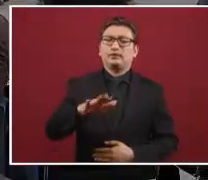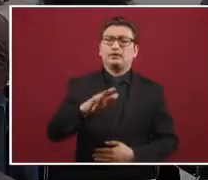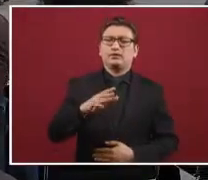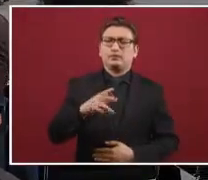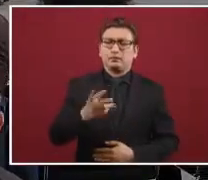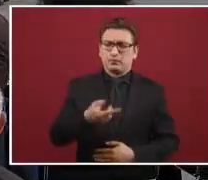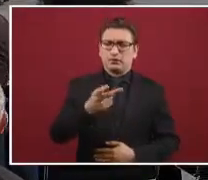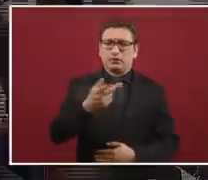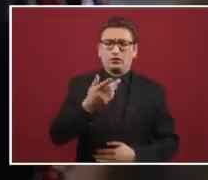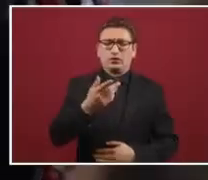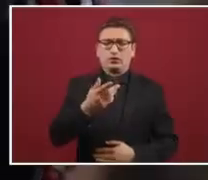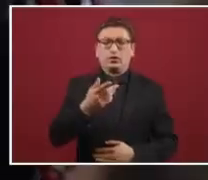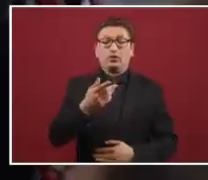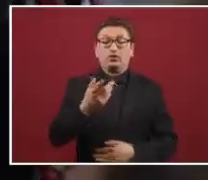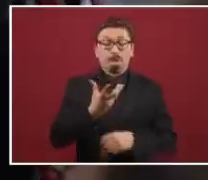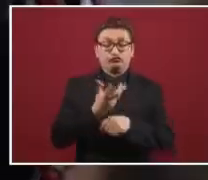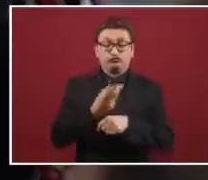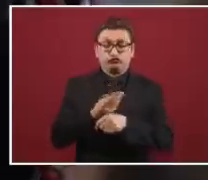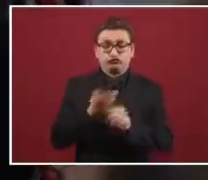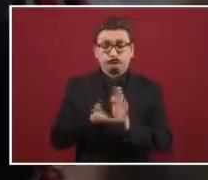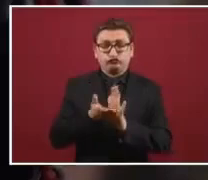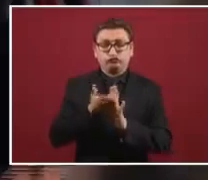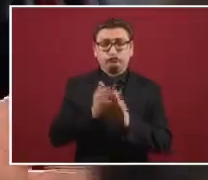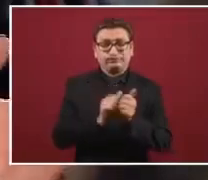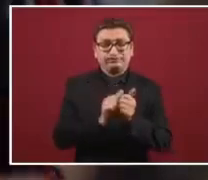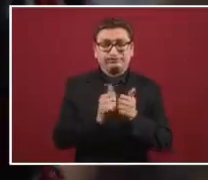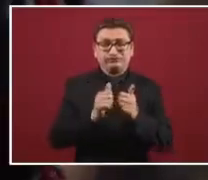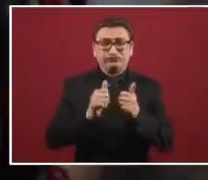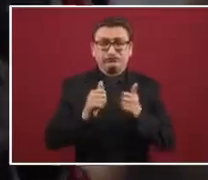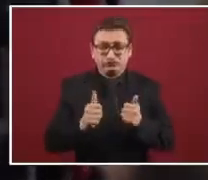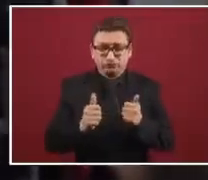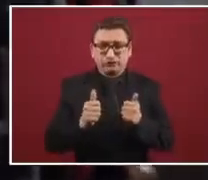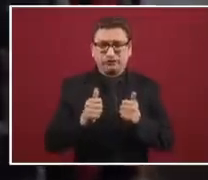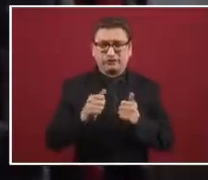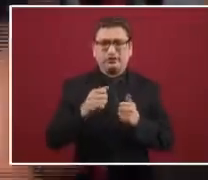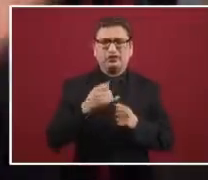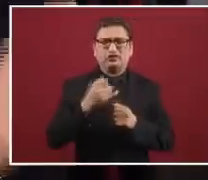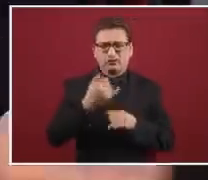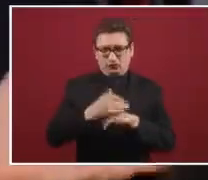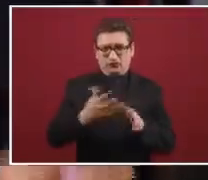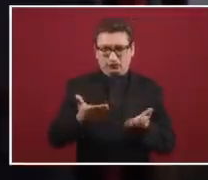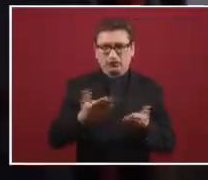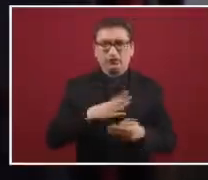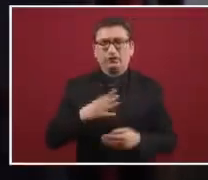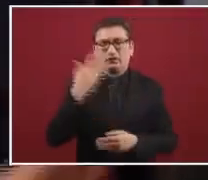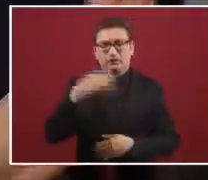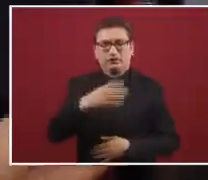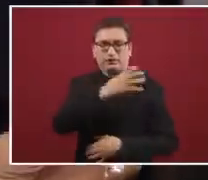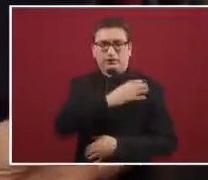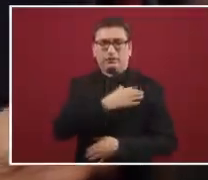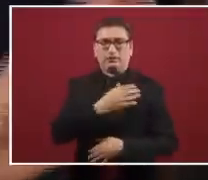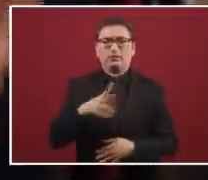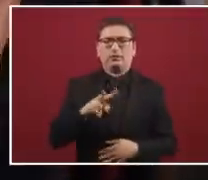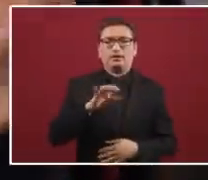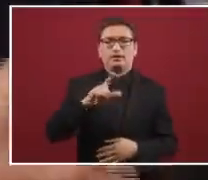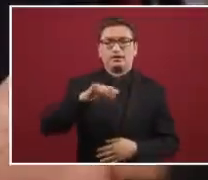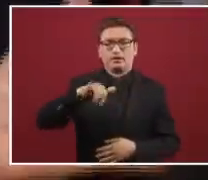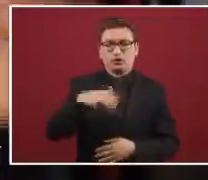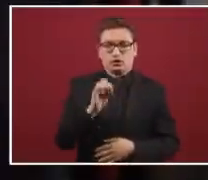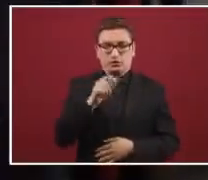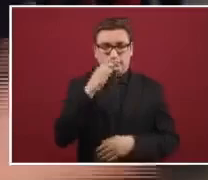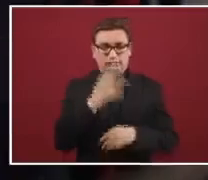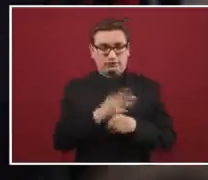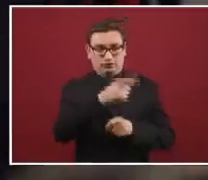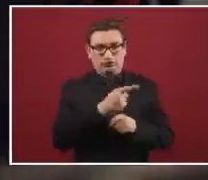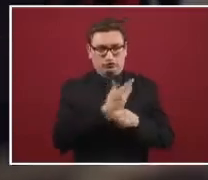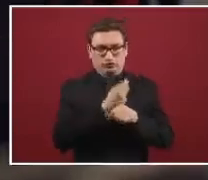del retraso que ya llevan y el retraso que podría tener? Porque si bien el general Vallejo, que es el encargado, tiene fama de hacer todo muy